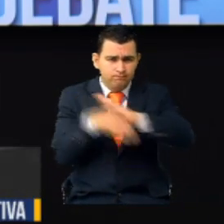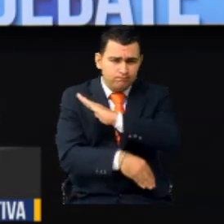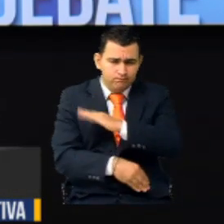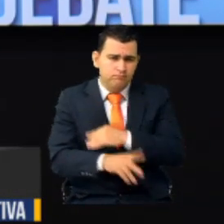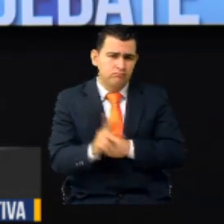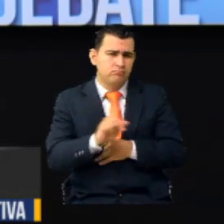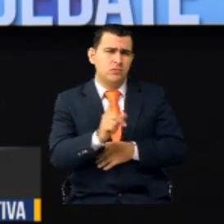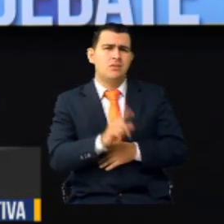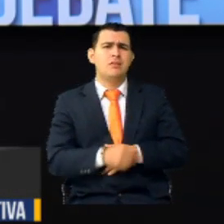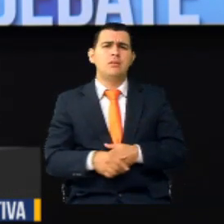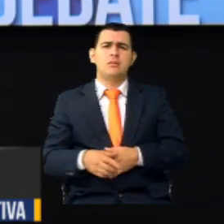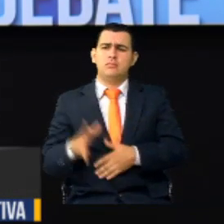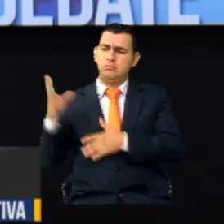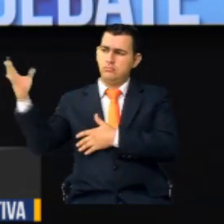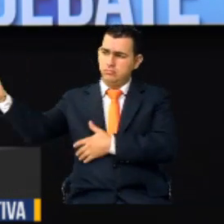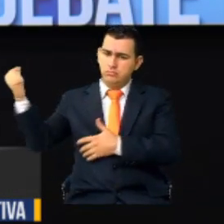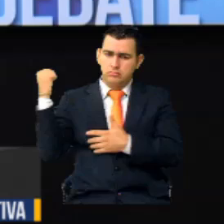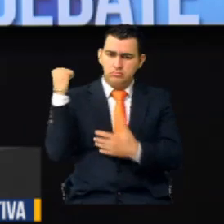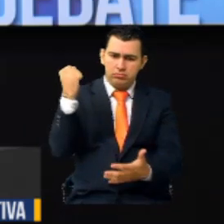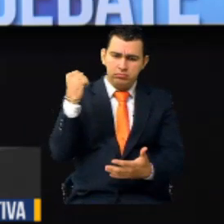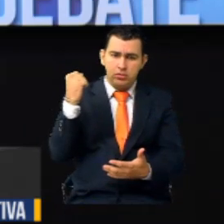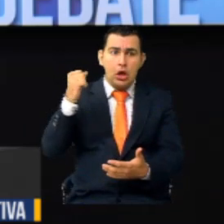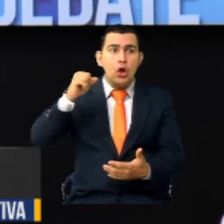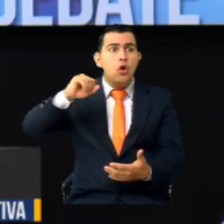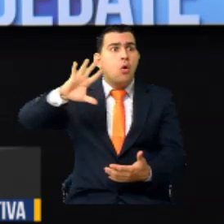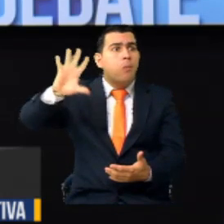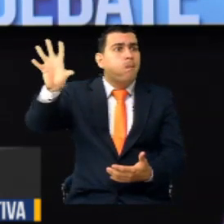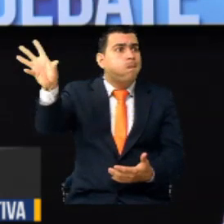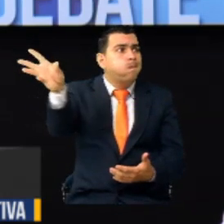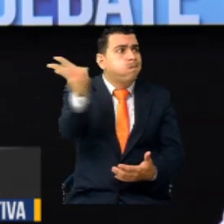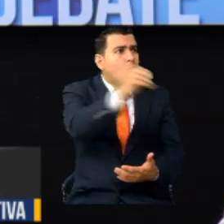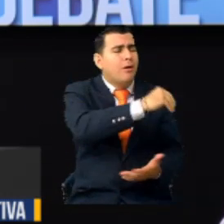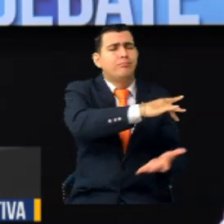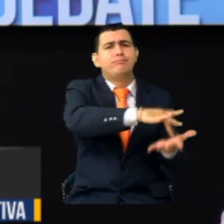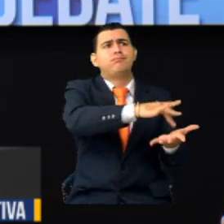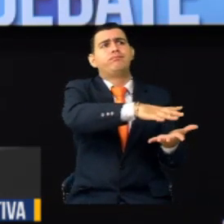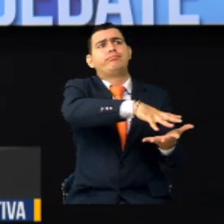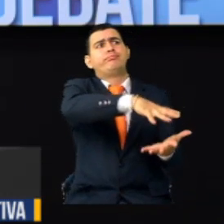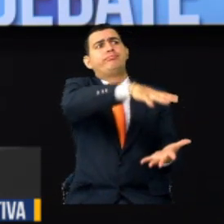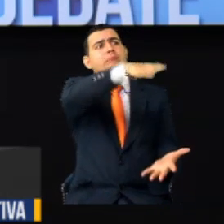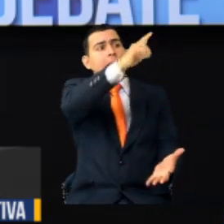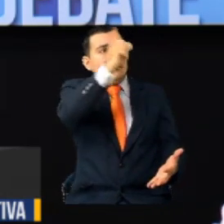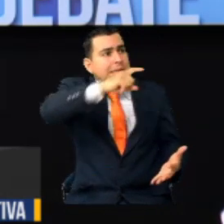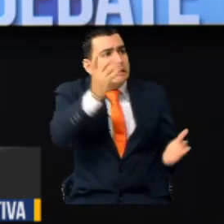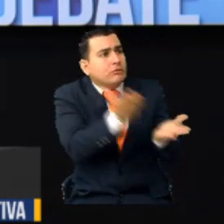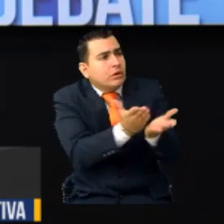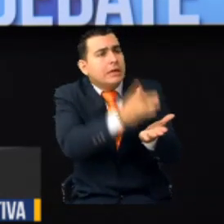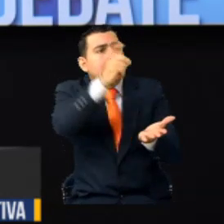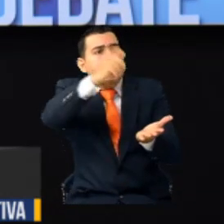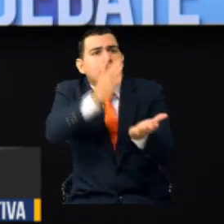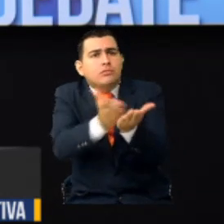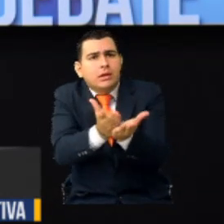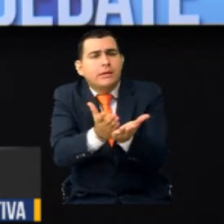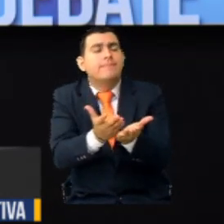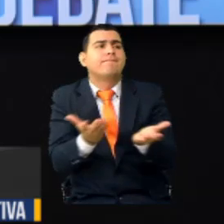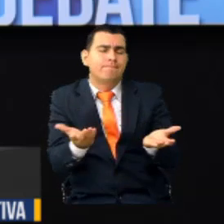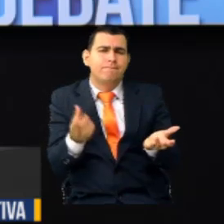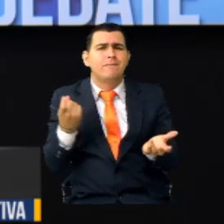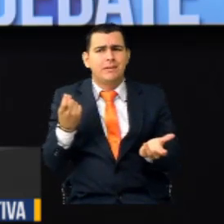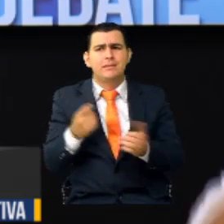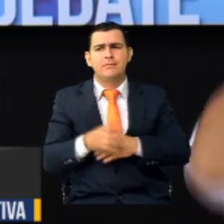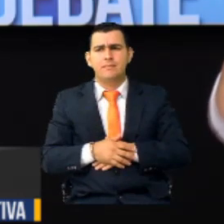los recursos suficientes para cubrir la demanda que tiene actualmente Barranca Bermeja. Mientras que, como le decíamos